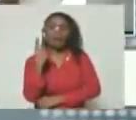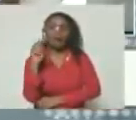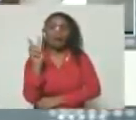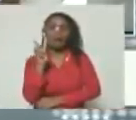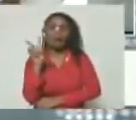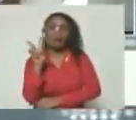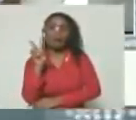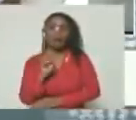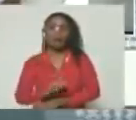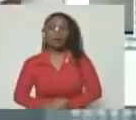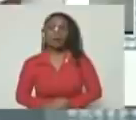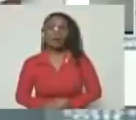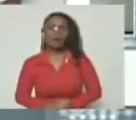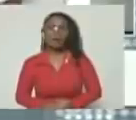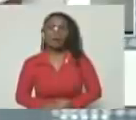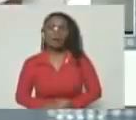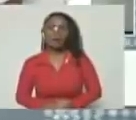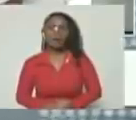Venezuela.